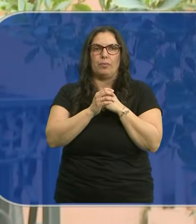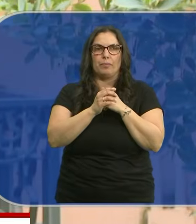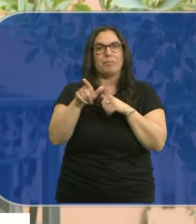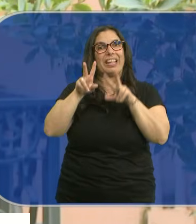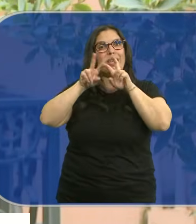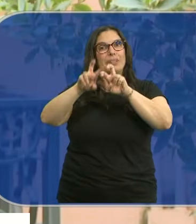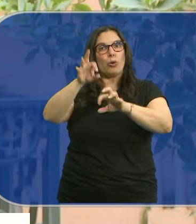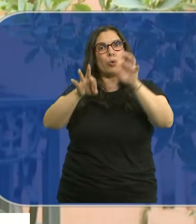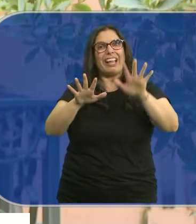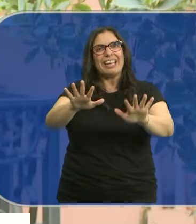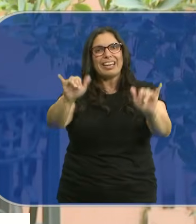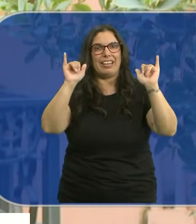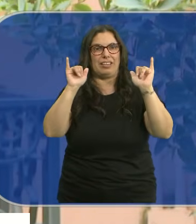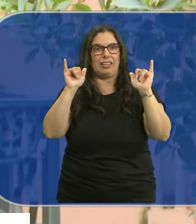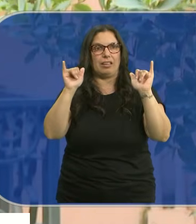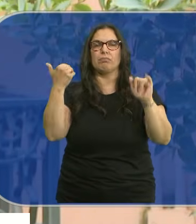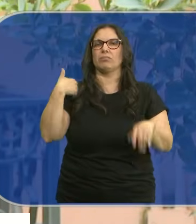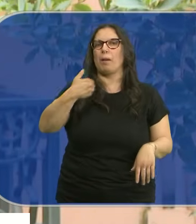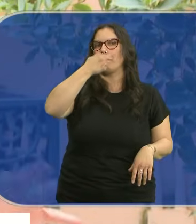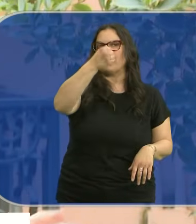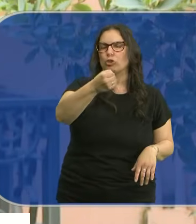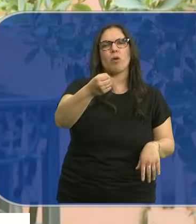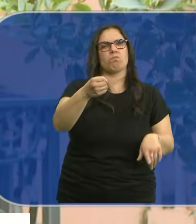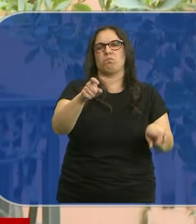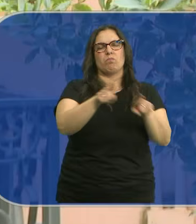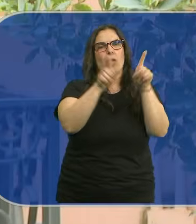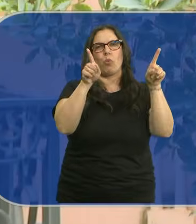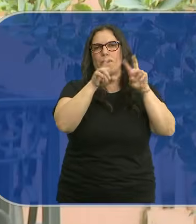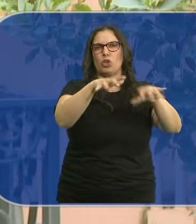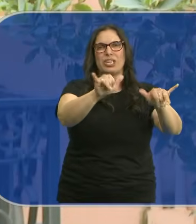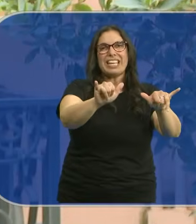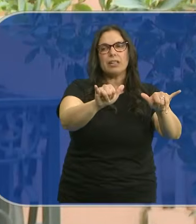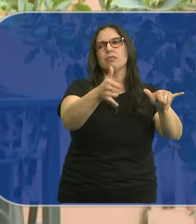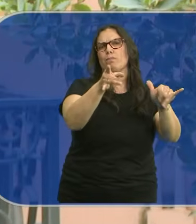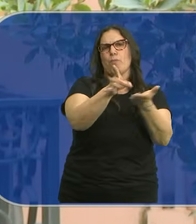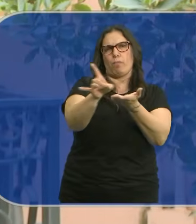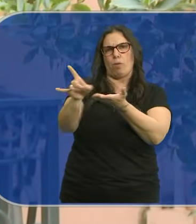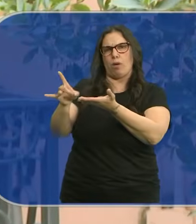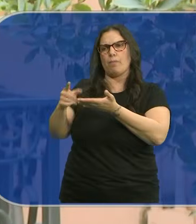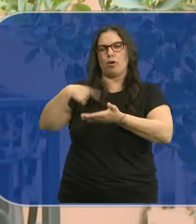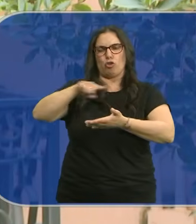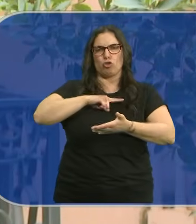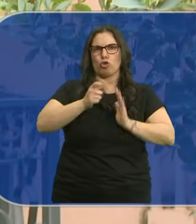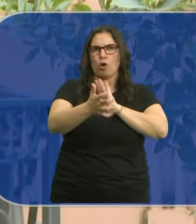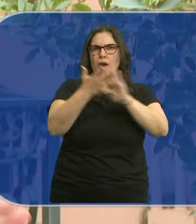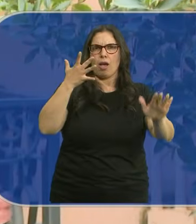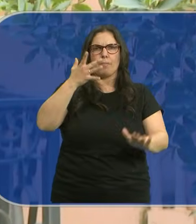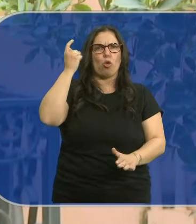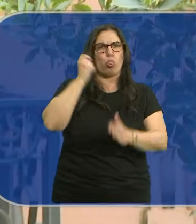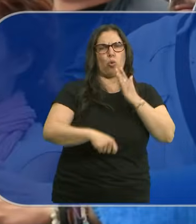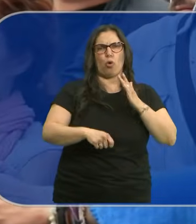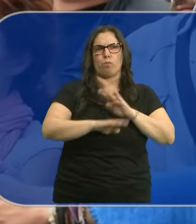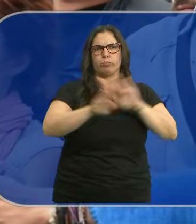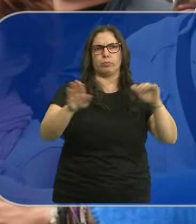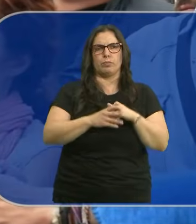una investigación judicial abierta y ya el Partido Socialista les apartó de toda responsabilidad. Esa fue la actuación ágil, rápida,